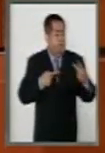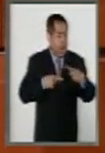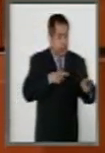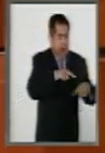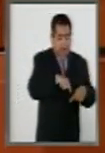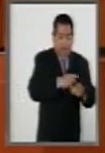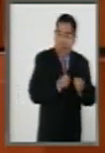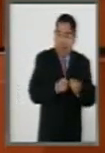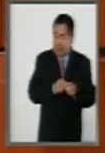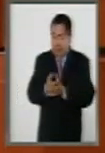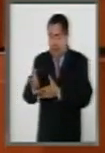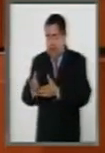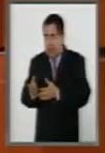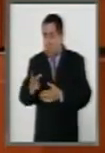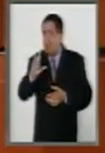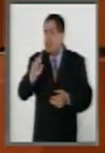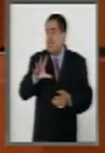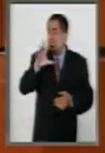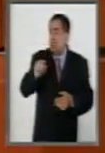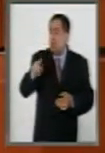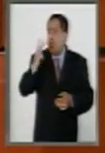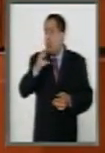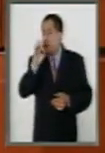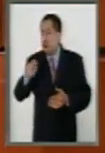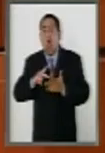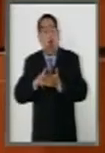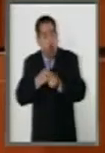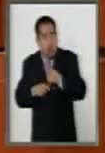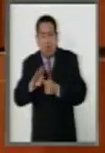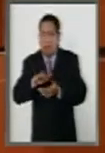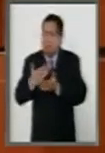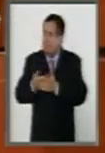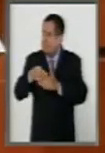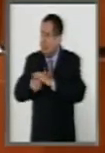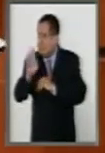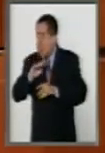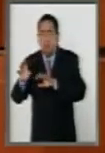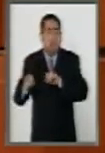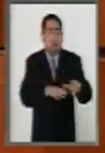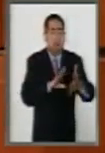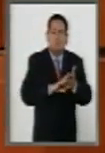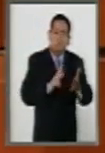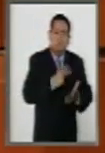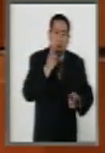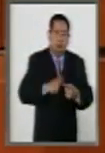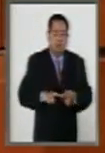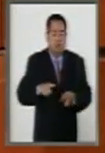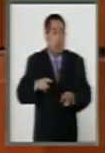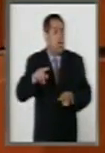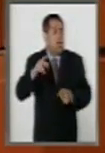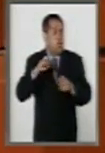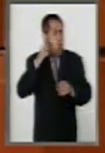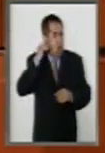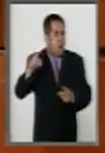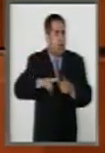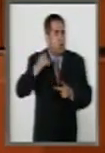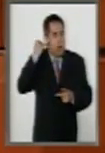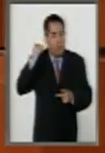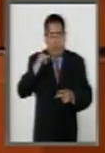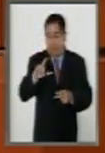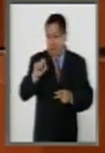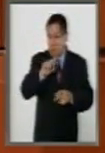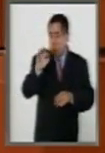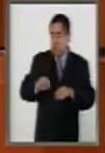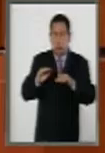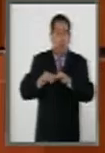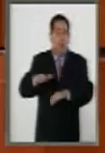del 35.2%. En Colima y Yucatán, las tasas fueron superiores a 20%, lo que significa que